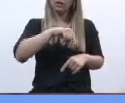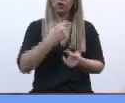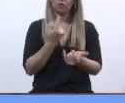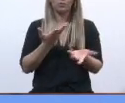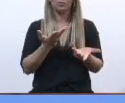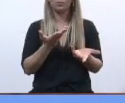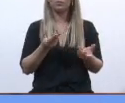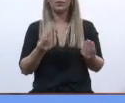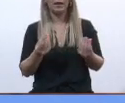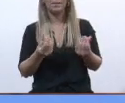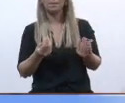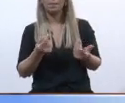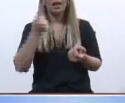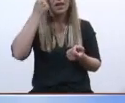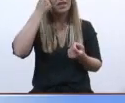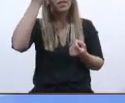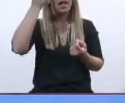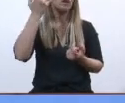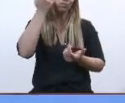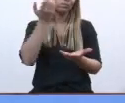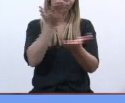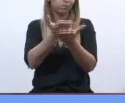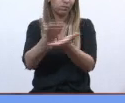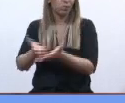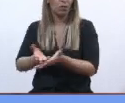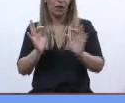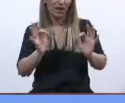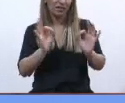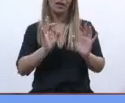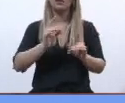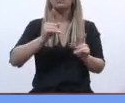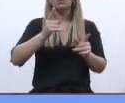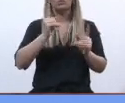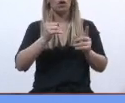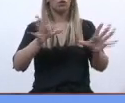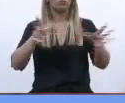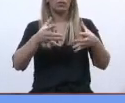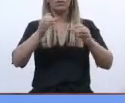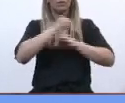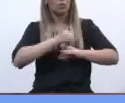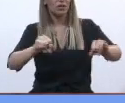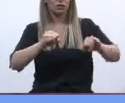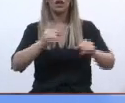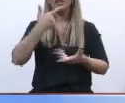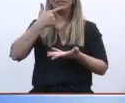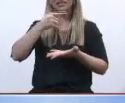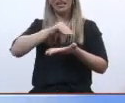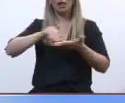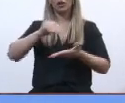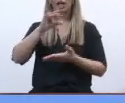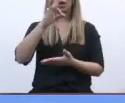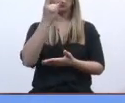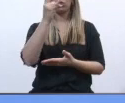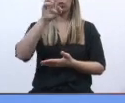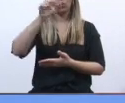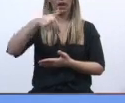plantean mucho de las ideas que se han planteado y que ha planteado la miembro informante, la senadora Durango, pero después